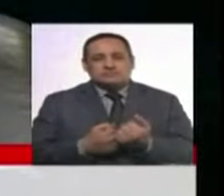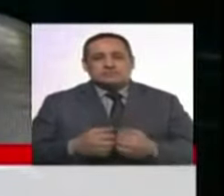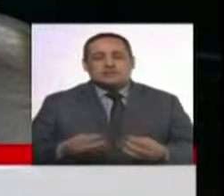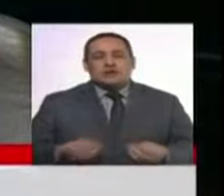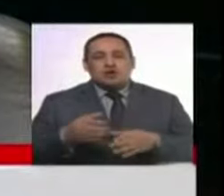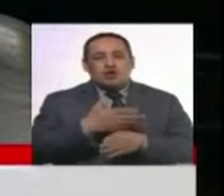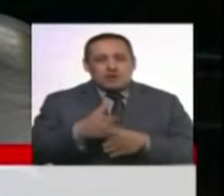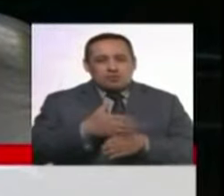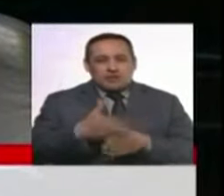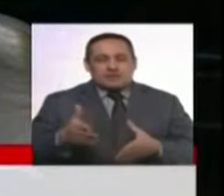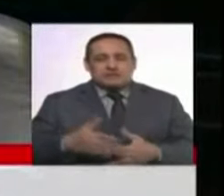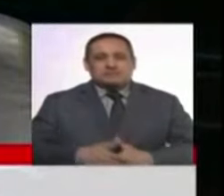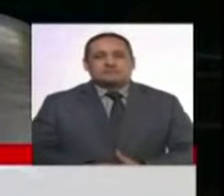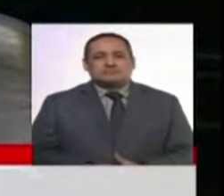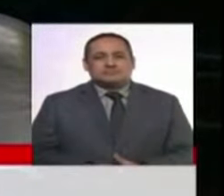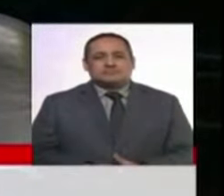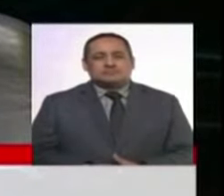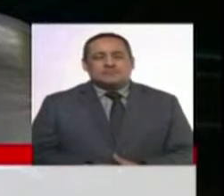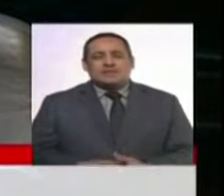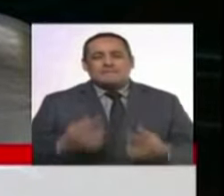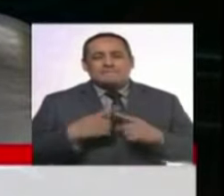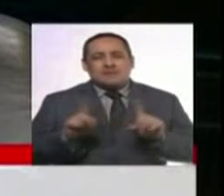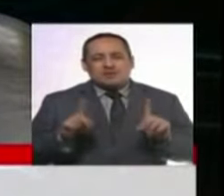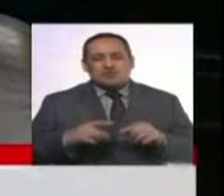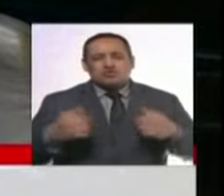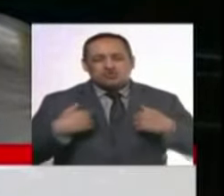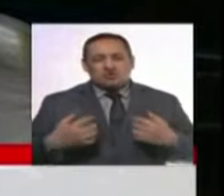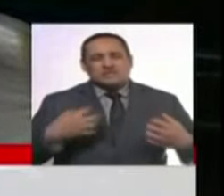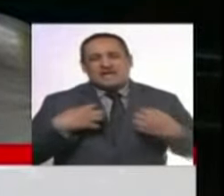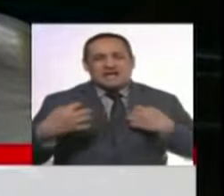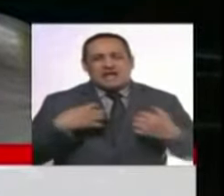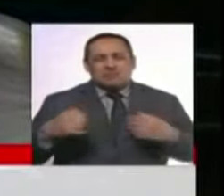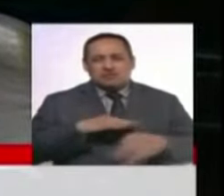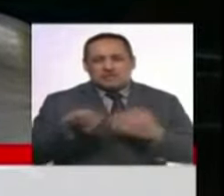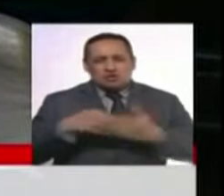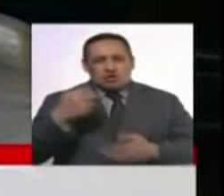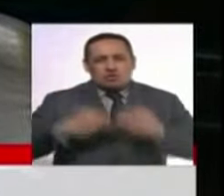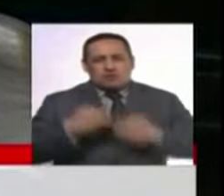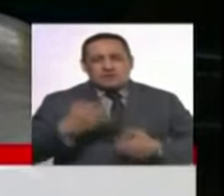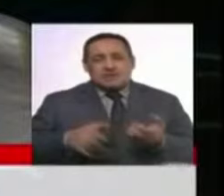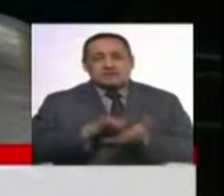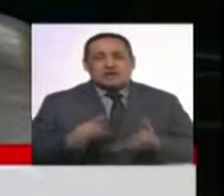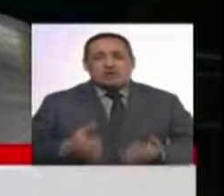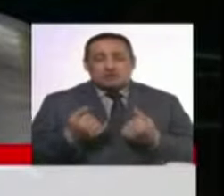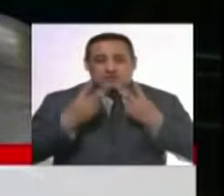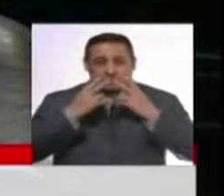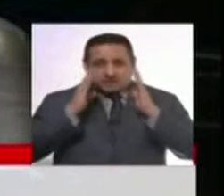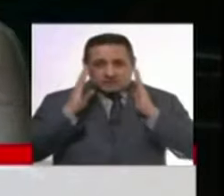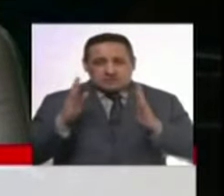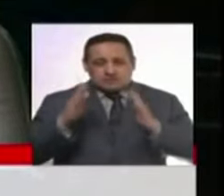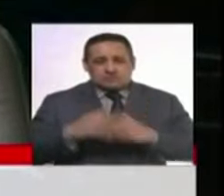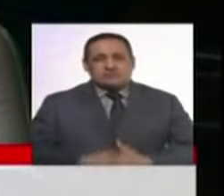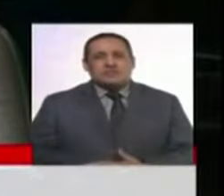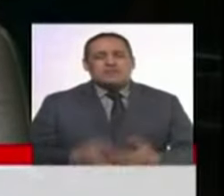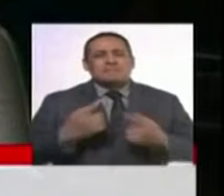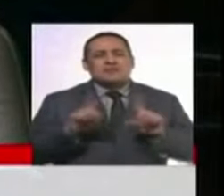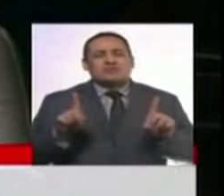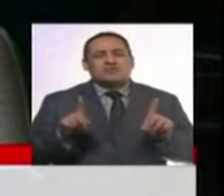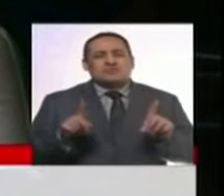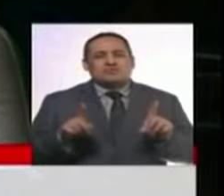colaborar pero nos quejamos de todos los problemas que el día de hoy hemos escuchado pero